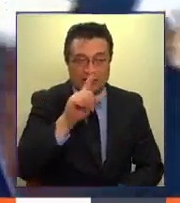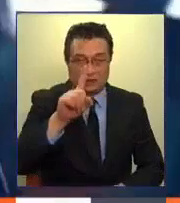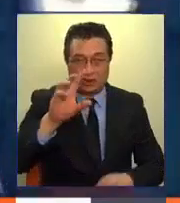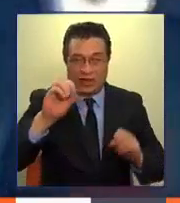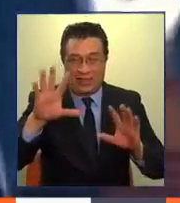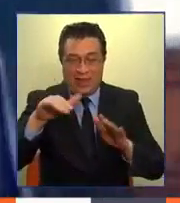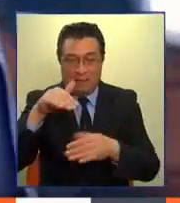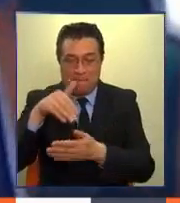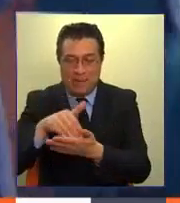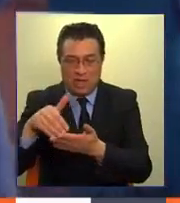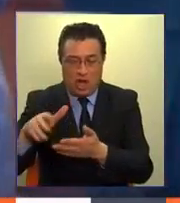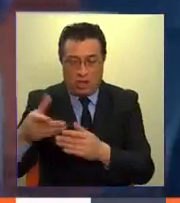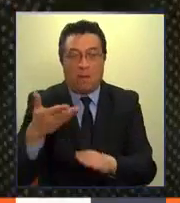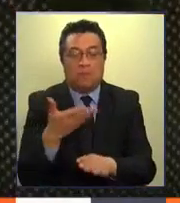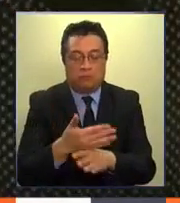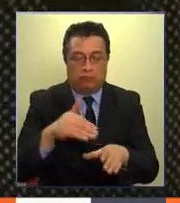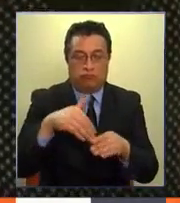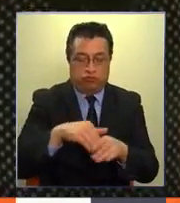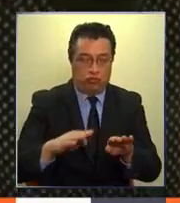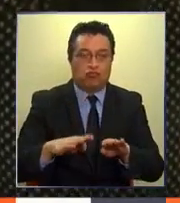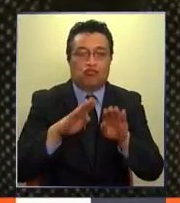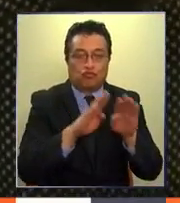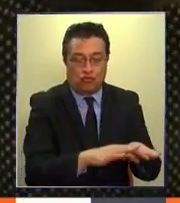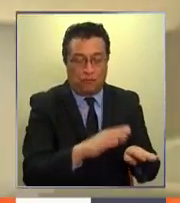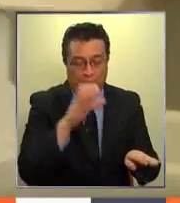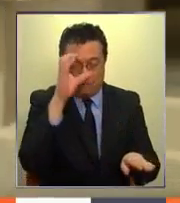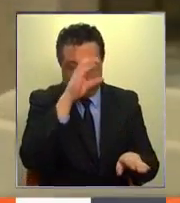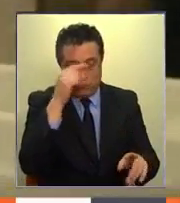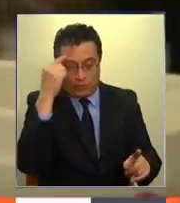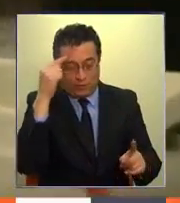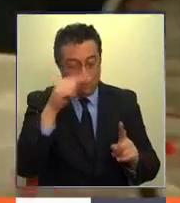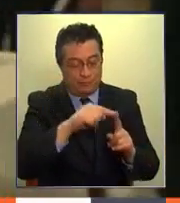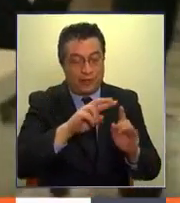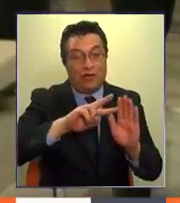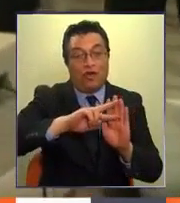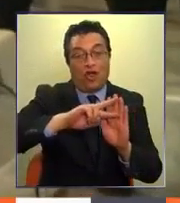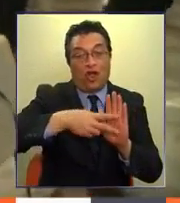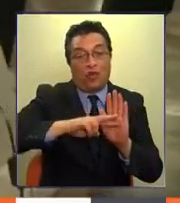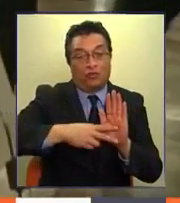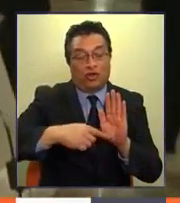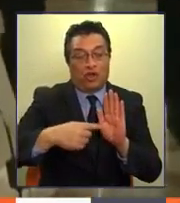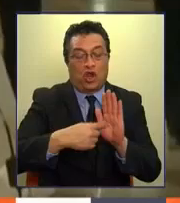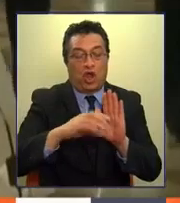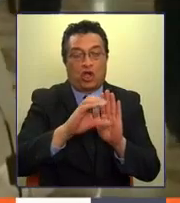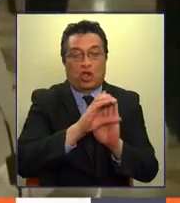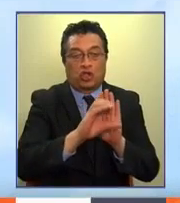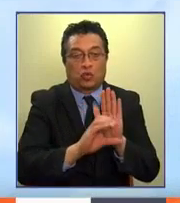a votar a favor en el referéndum que busca una polémica modificación a la Constitución.